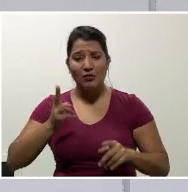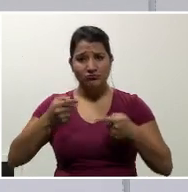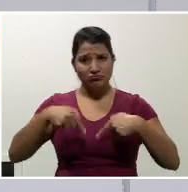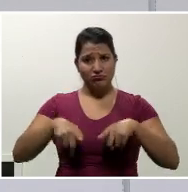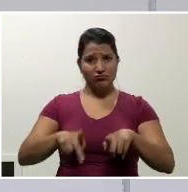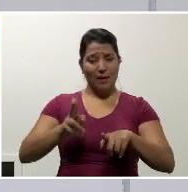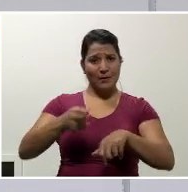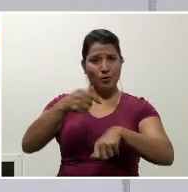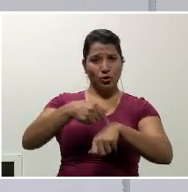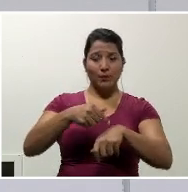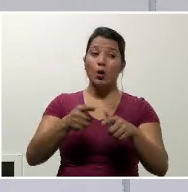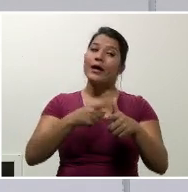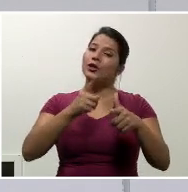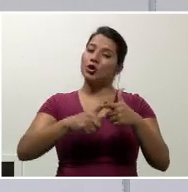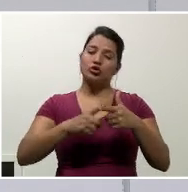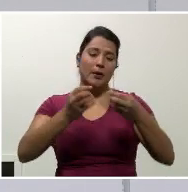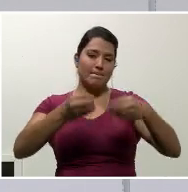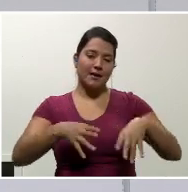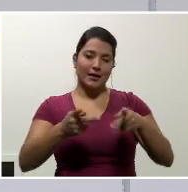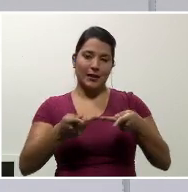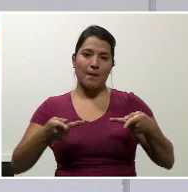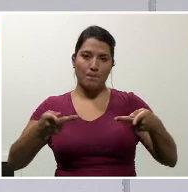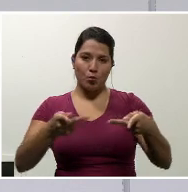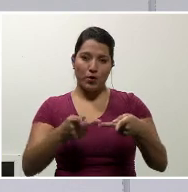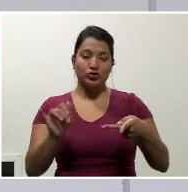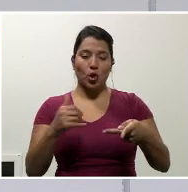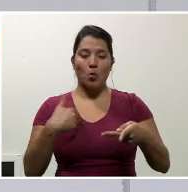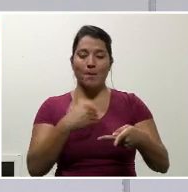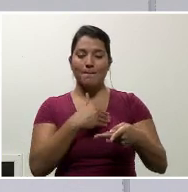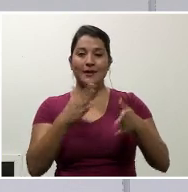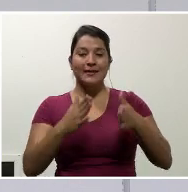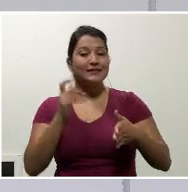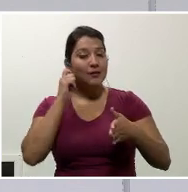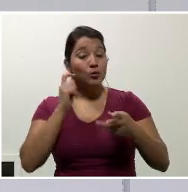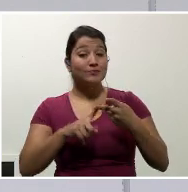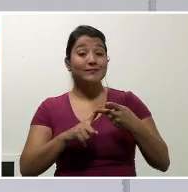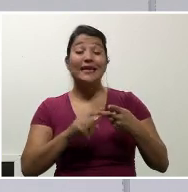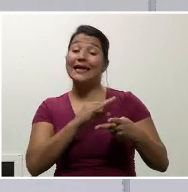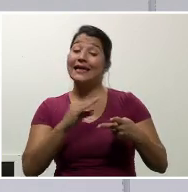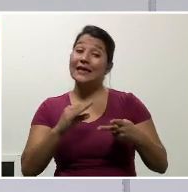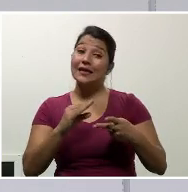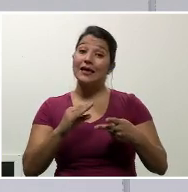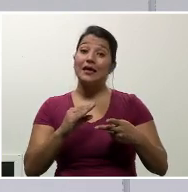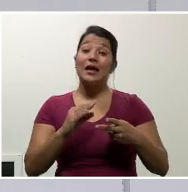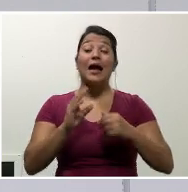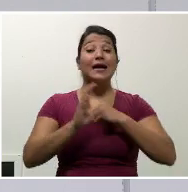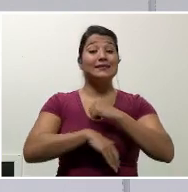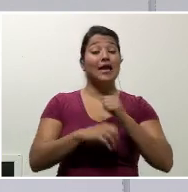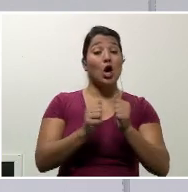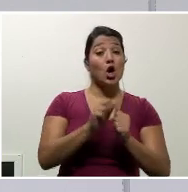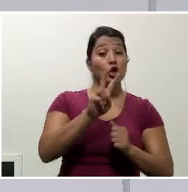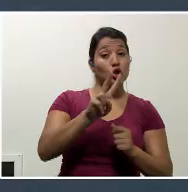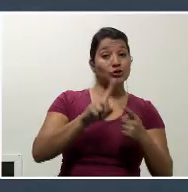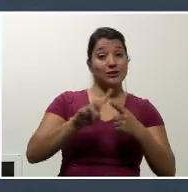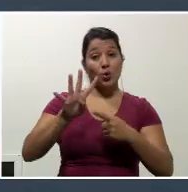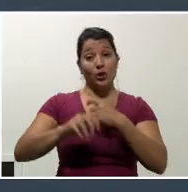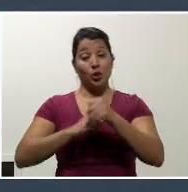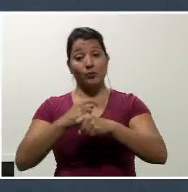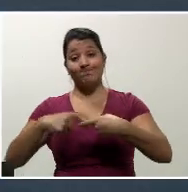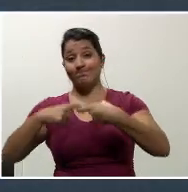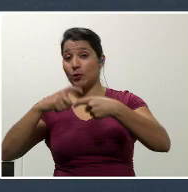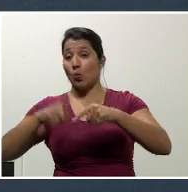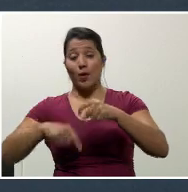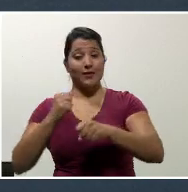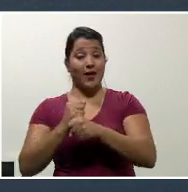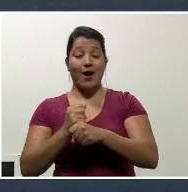la Mujer y se expondría además a una sanción de entre 2 y 4 años de no ocupar cargos públicos.